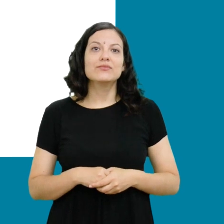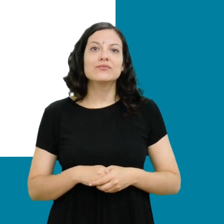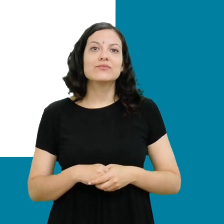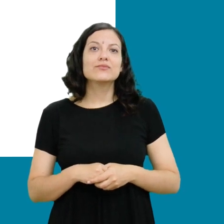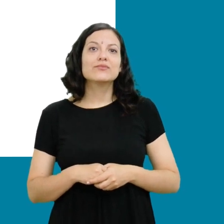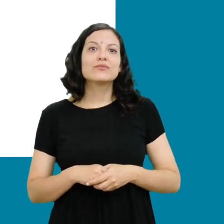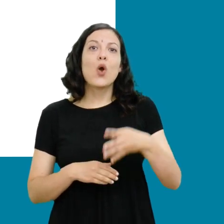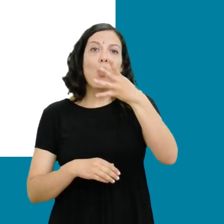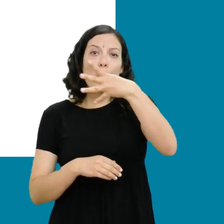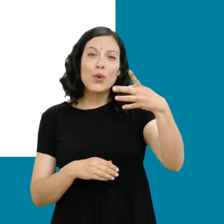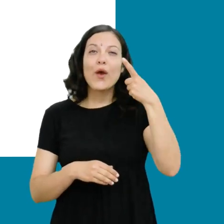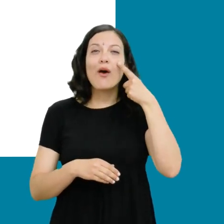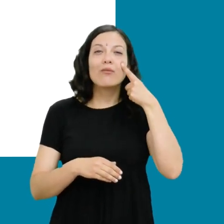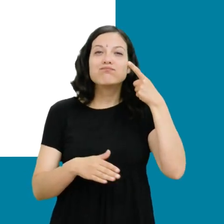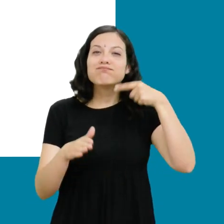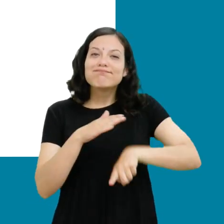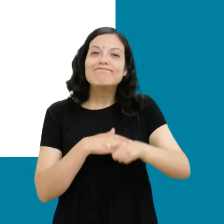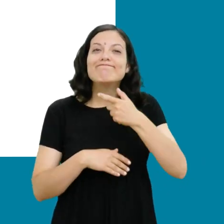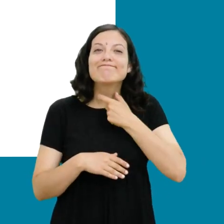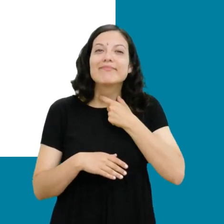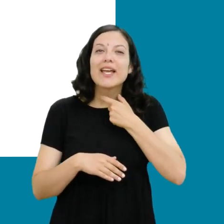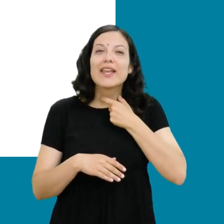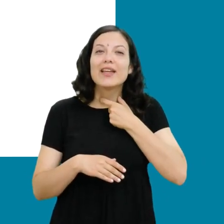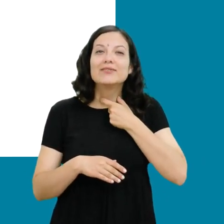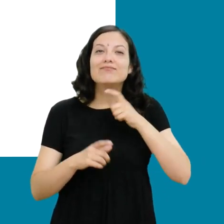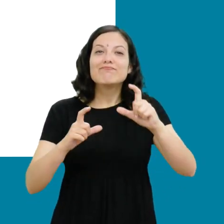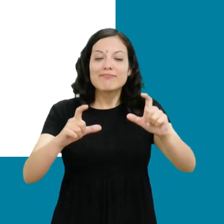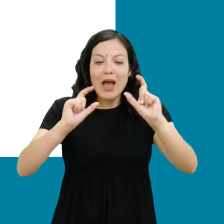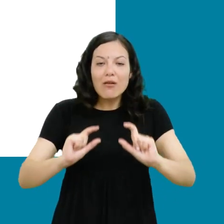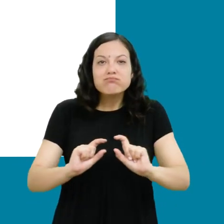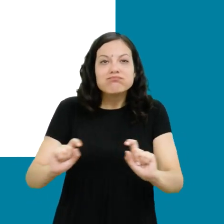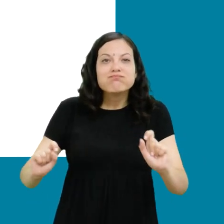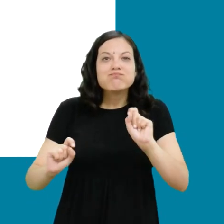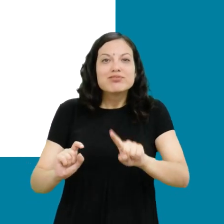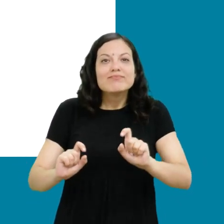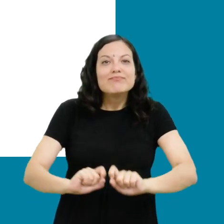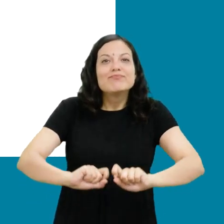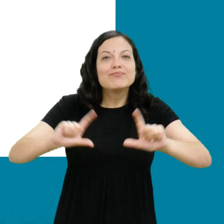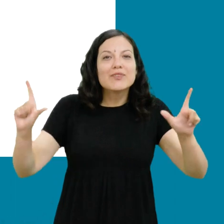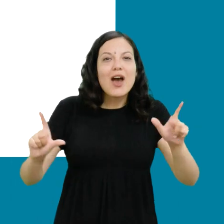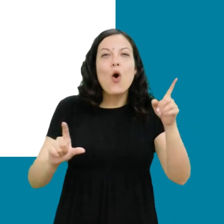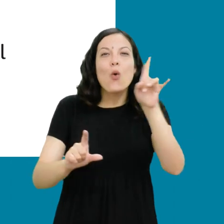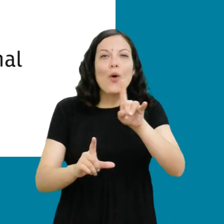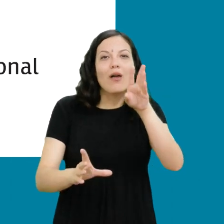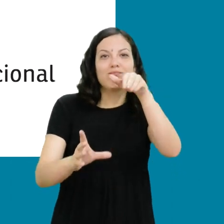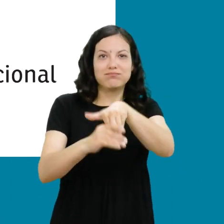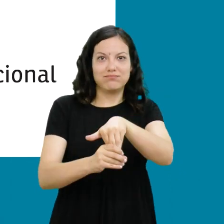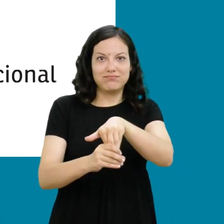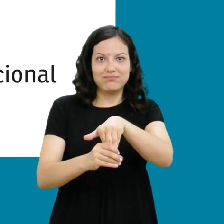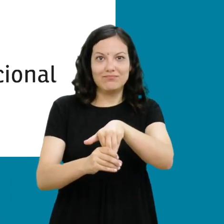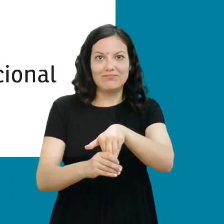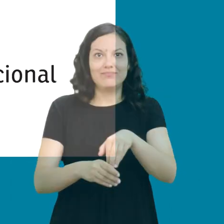Si querés saber más sobre la UNER, entra al link que aparece en la descripción del video y conocé la autoevaluación institucional.